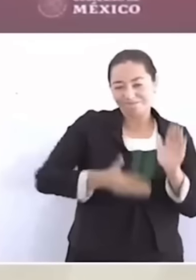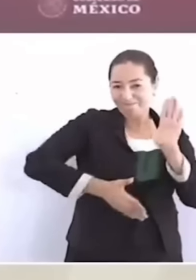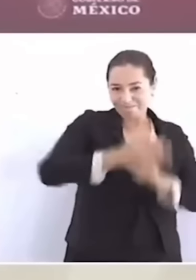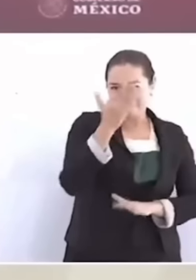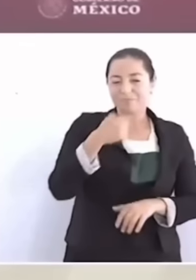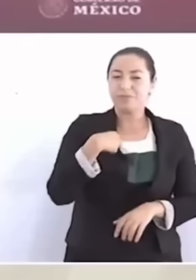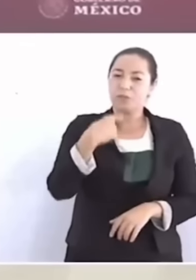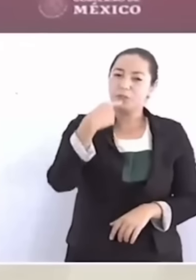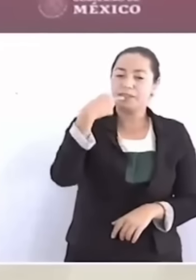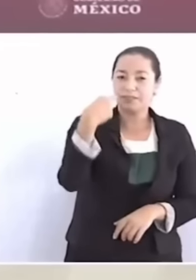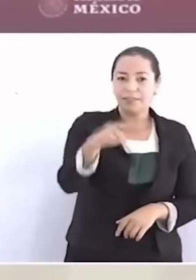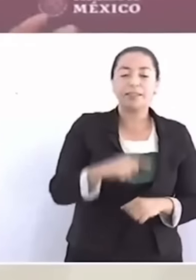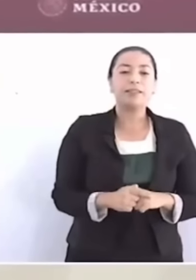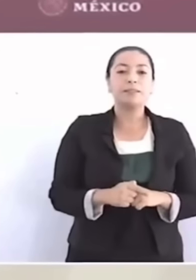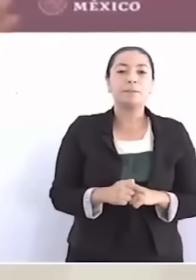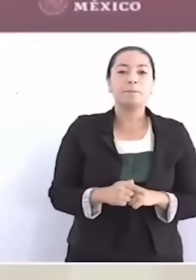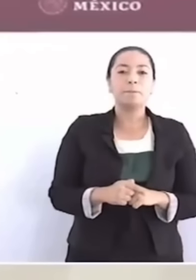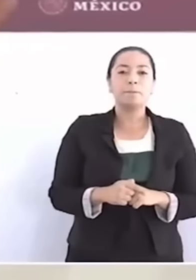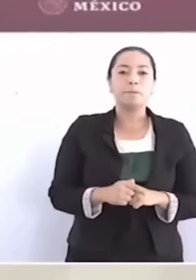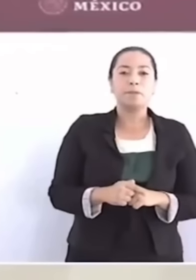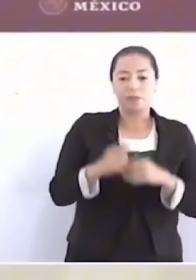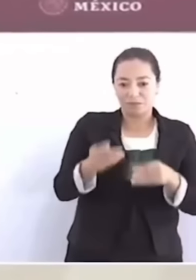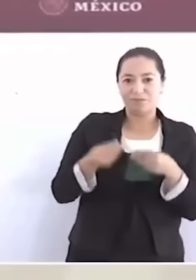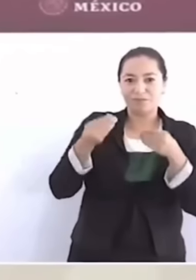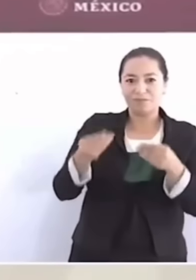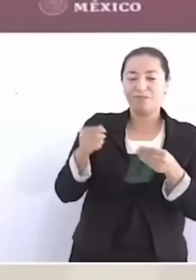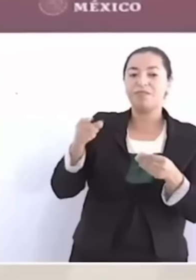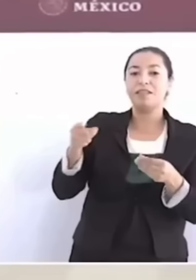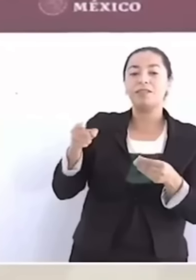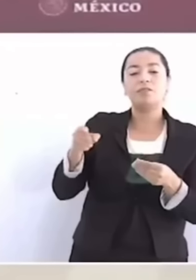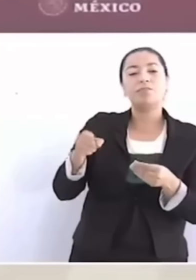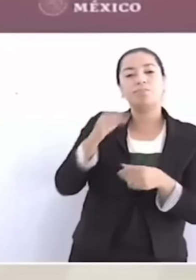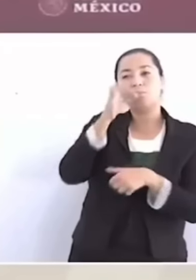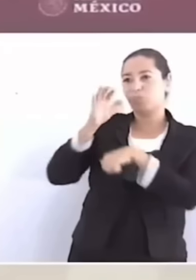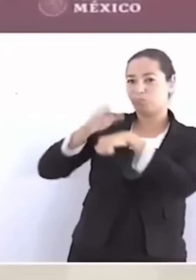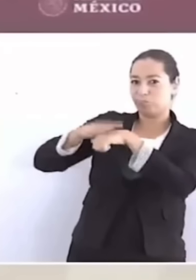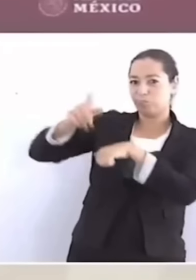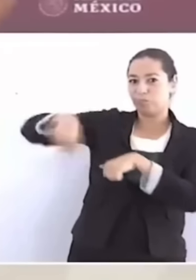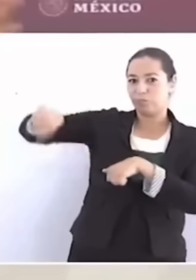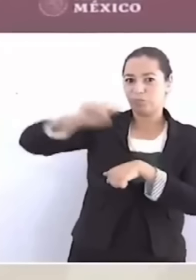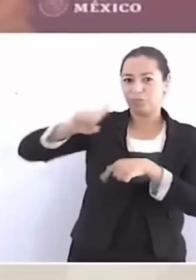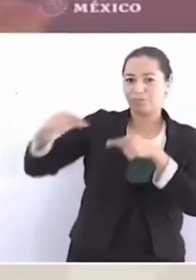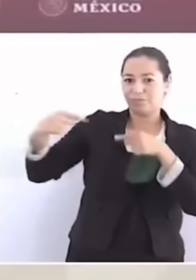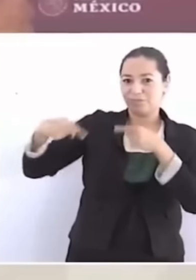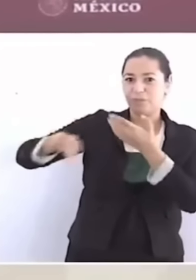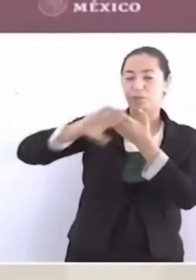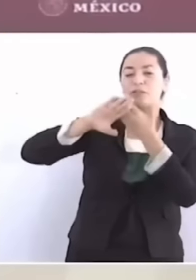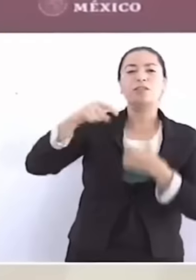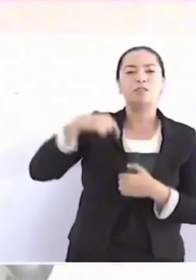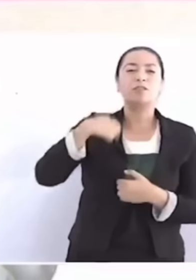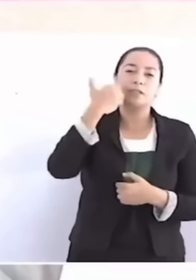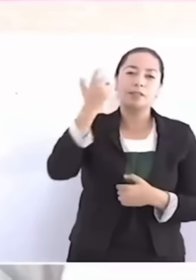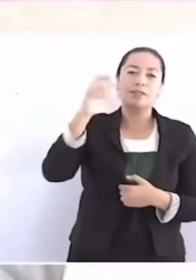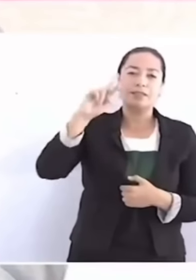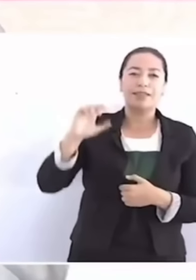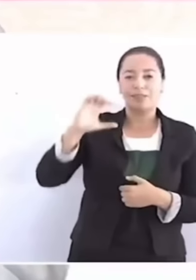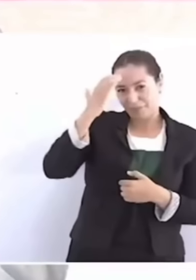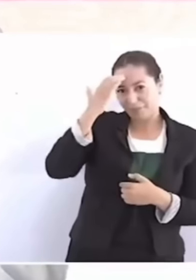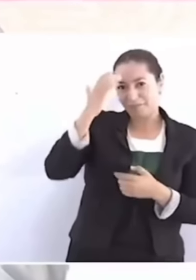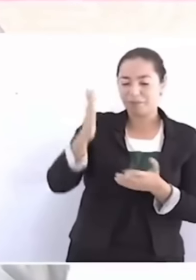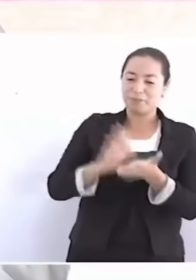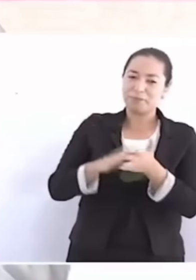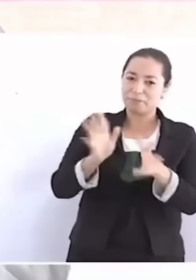un certificado a los principales adversarios. Les voy a dar un reconocimiento, un título.